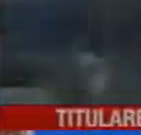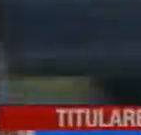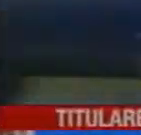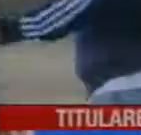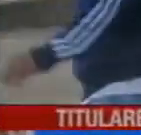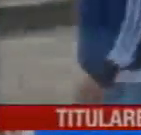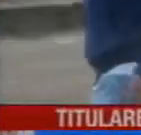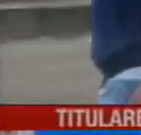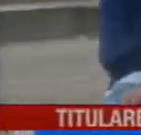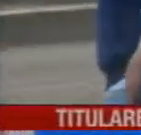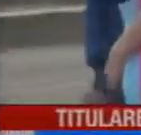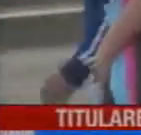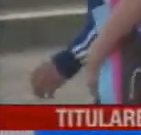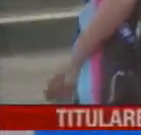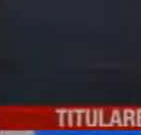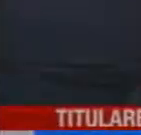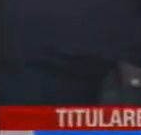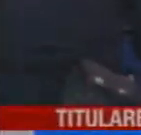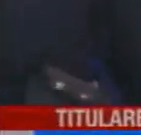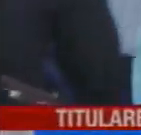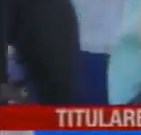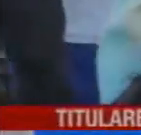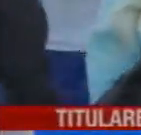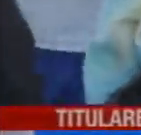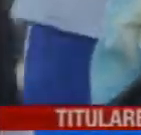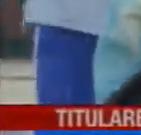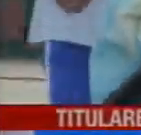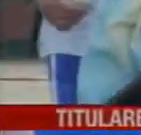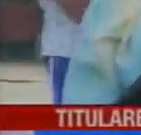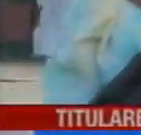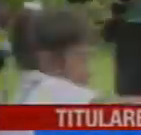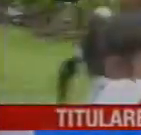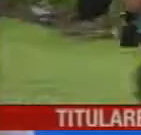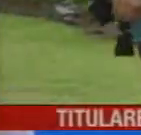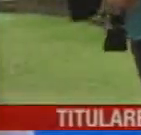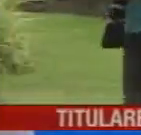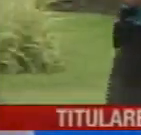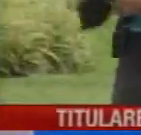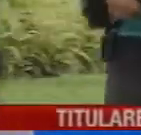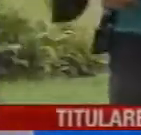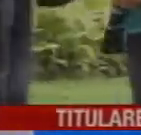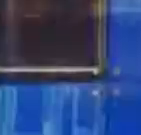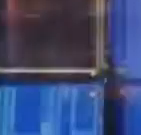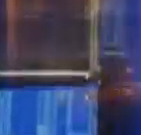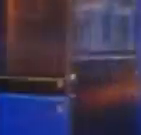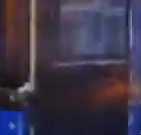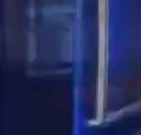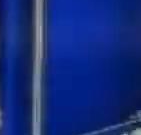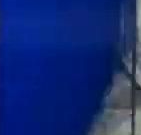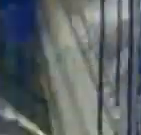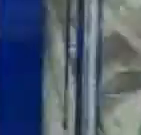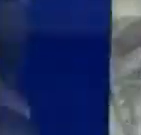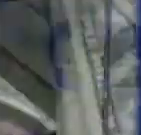Con cifras en rojo, Ecuador conmemora el Día Internacional de la No Violencia contra la Mujer.